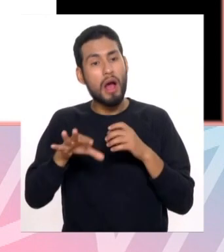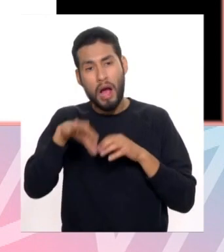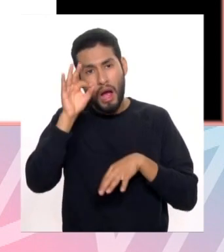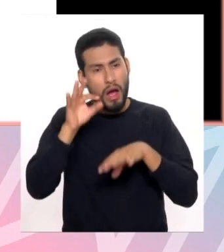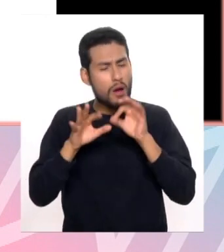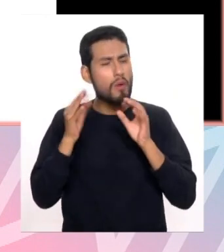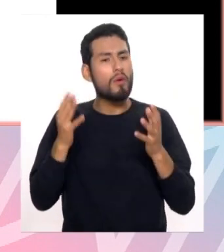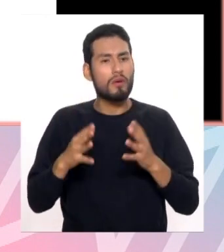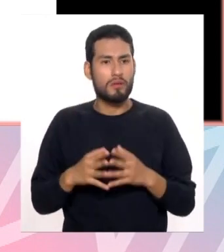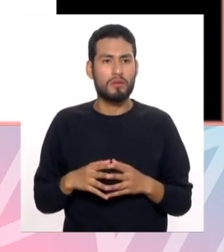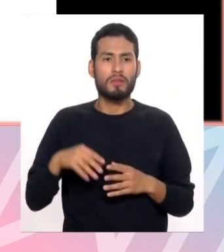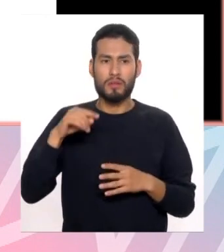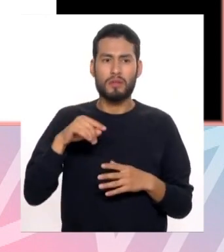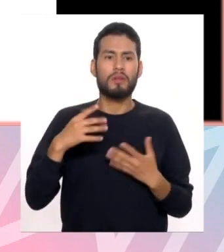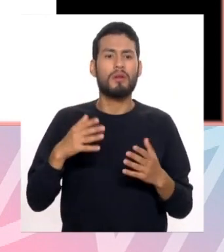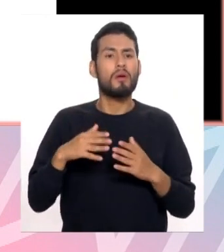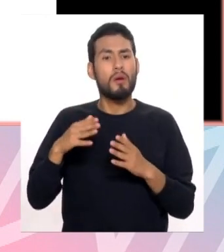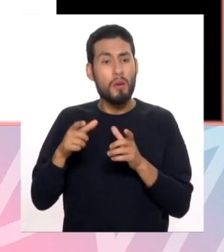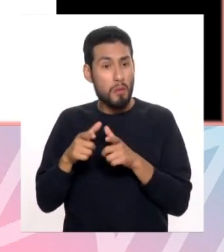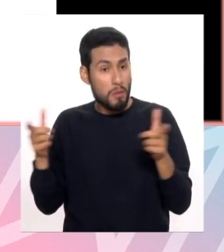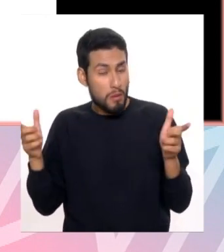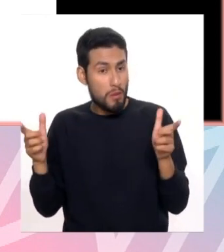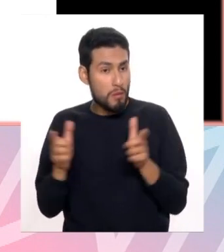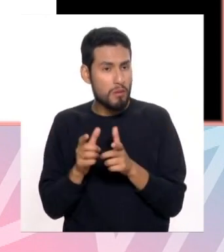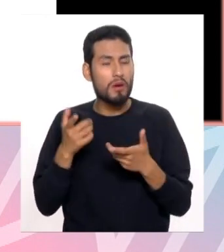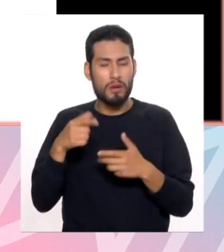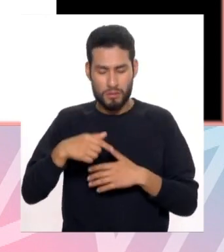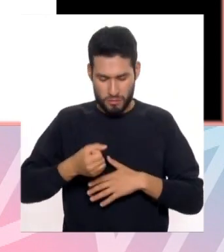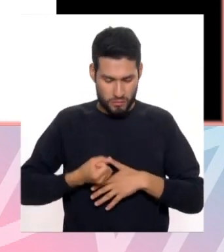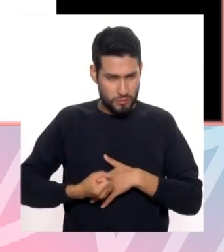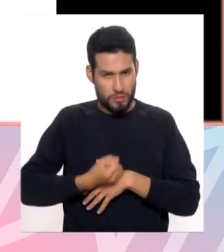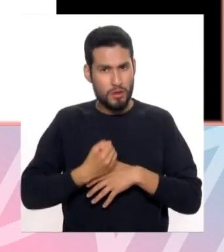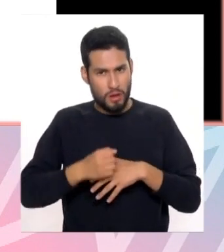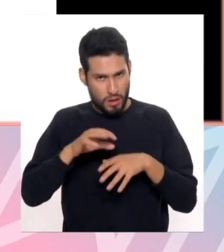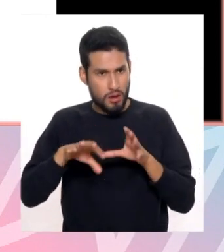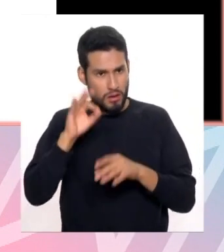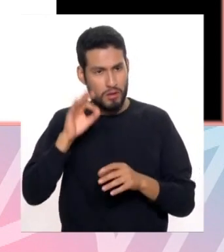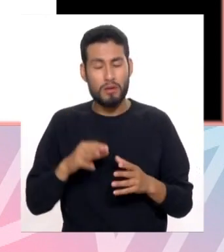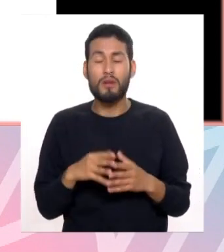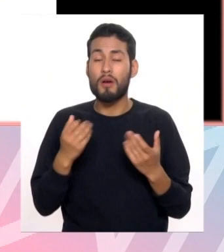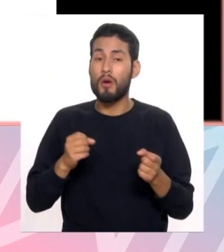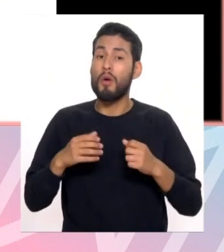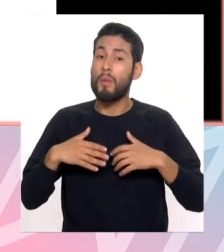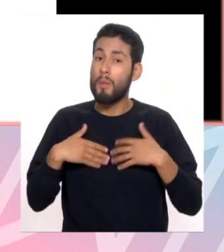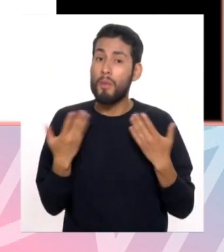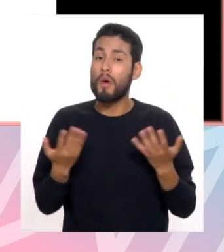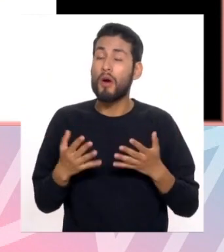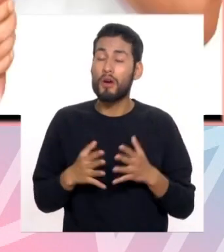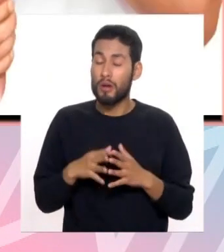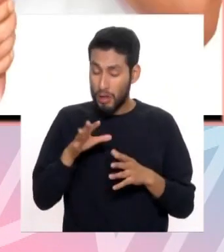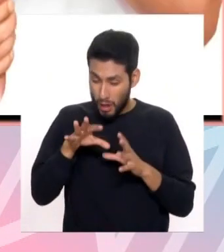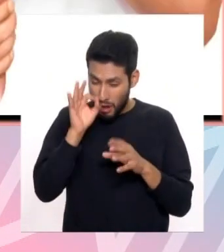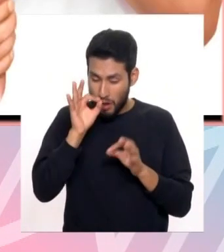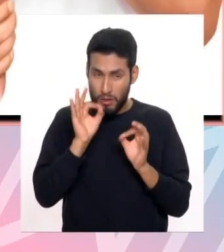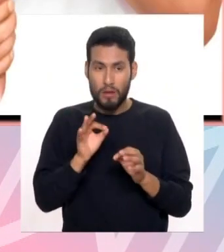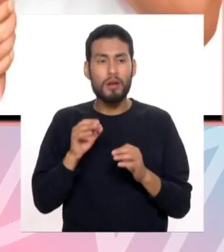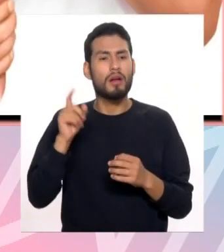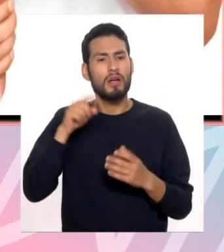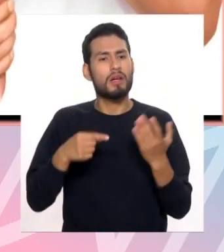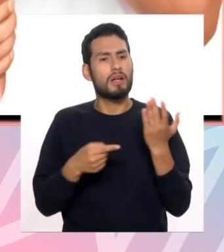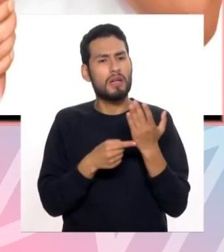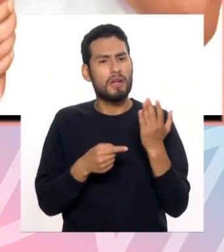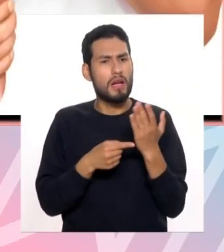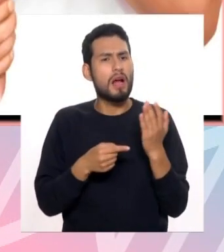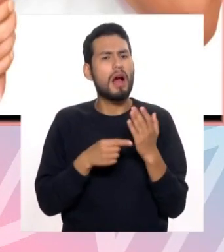detectadas en mayor o menor grado por la ecografía. Y para poder lograr eso, no solamente se necesita tecnología